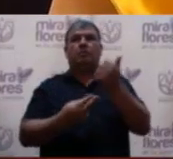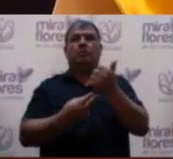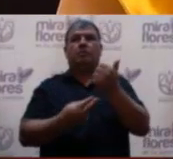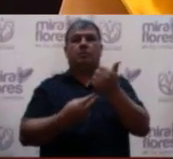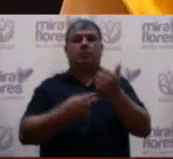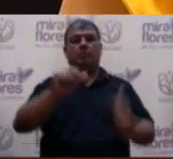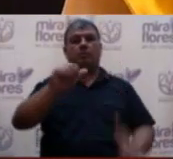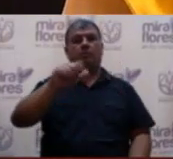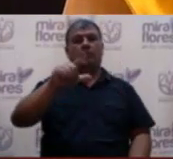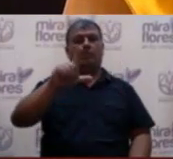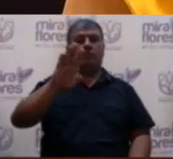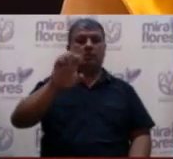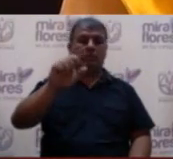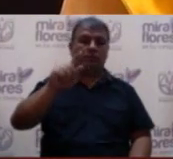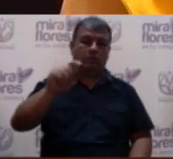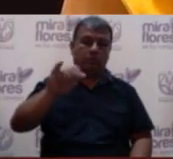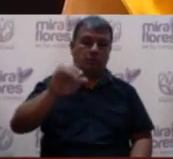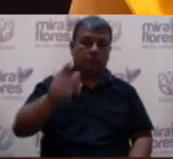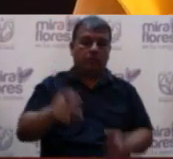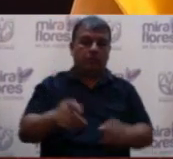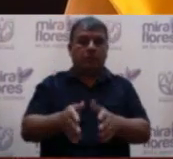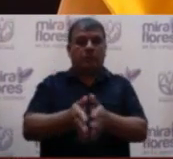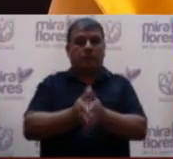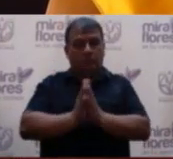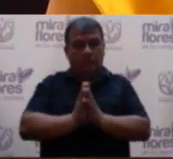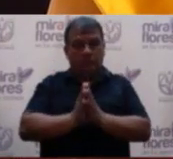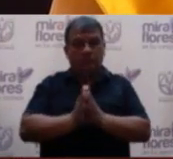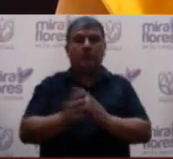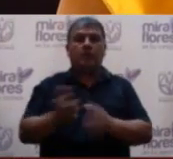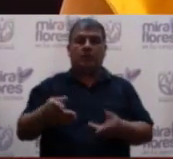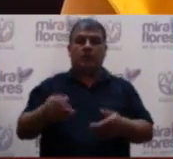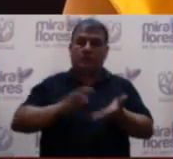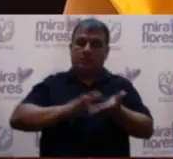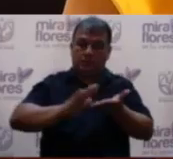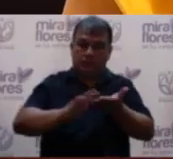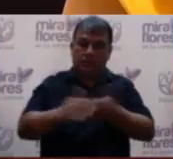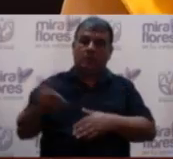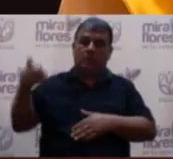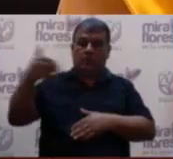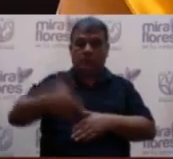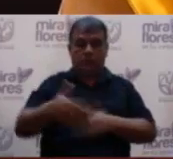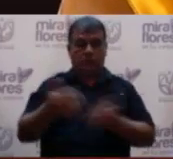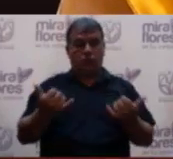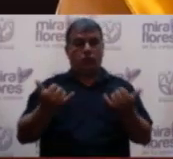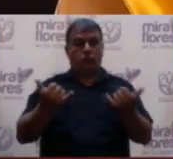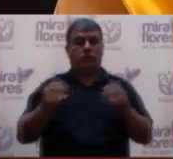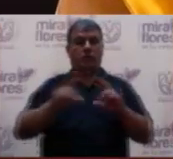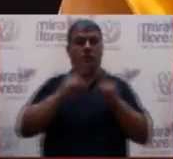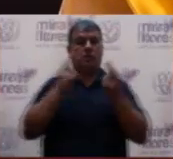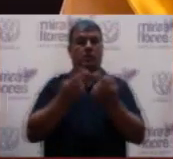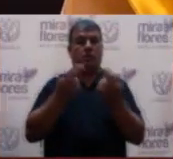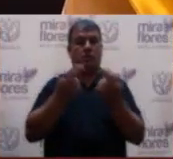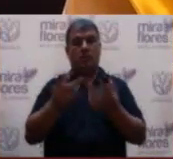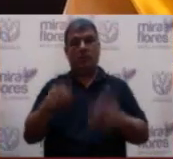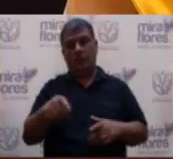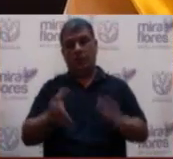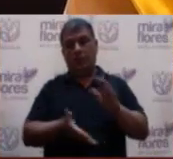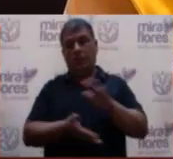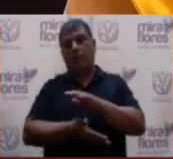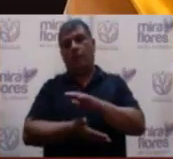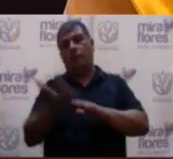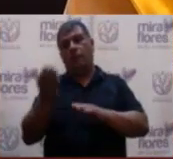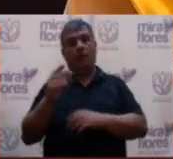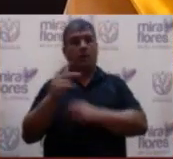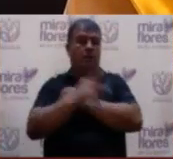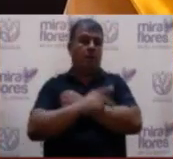de Albertis, el mismo que solicita se le excuse de la asistencia el del día de hoy en la sesión de consejo, ya que se encuentra fuera